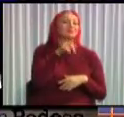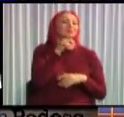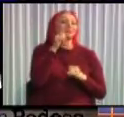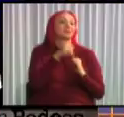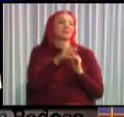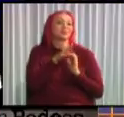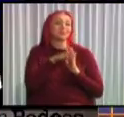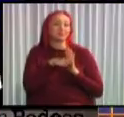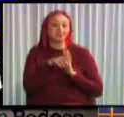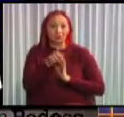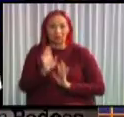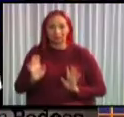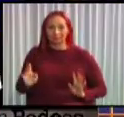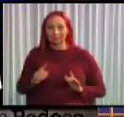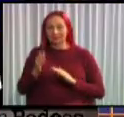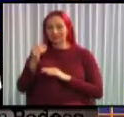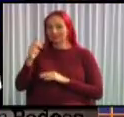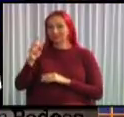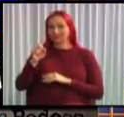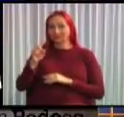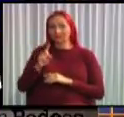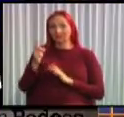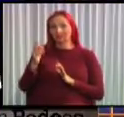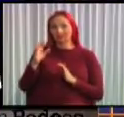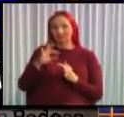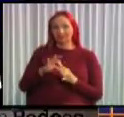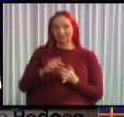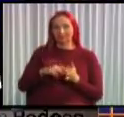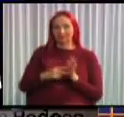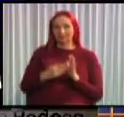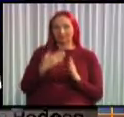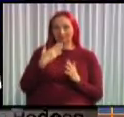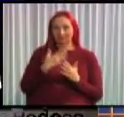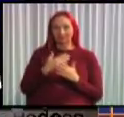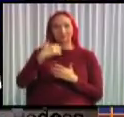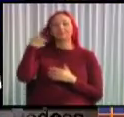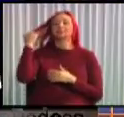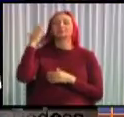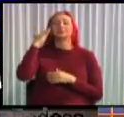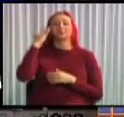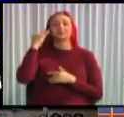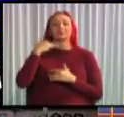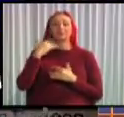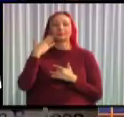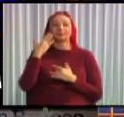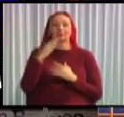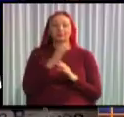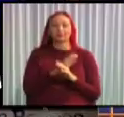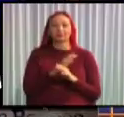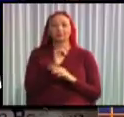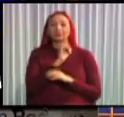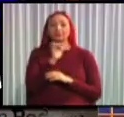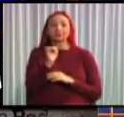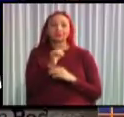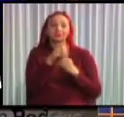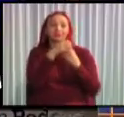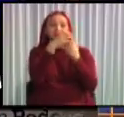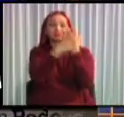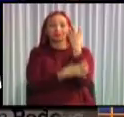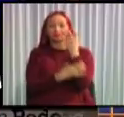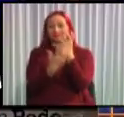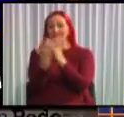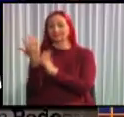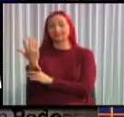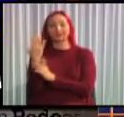último modelo hoy, ¿verdad? Antes no, más pequeños y diferentes, pero bueno, yo sé que los sabrían cuidar. Igual los guantes, y vamos